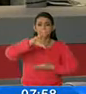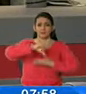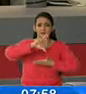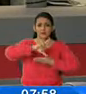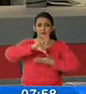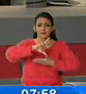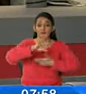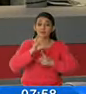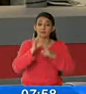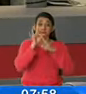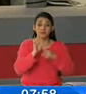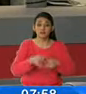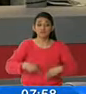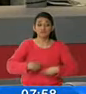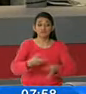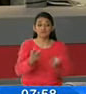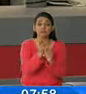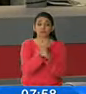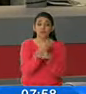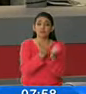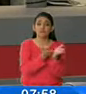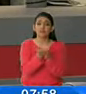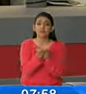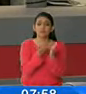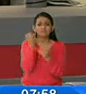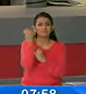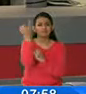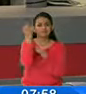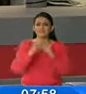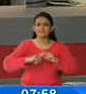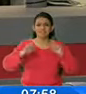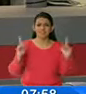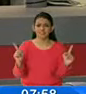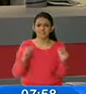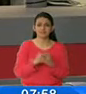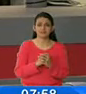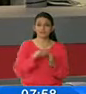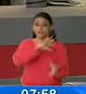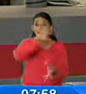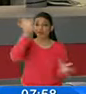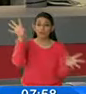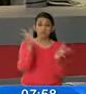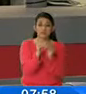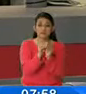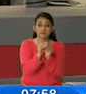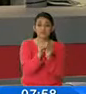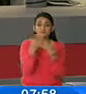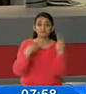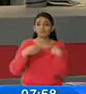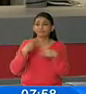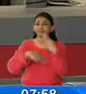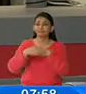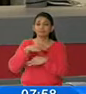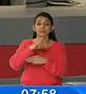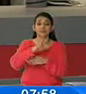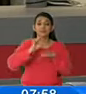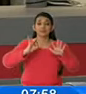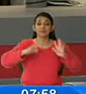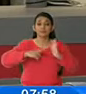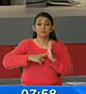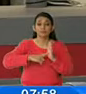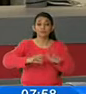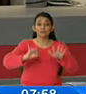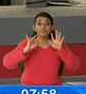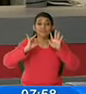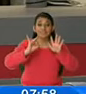destacan por ofrecer productos y servicios innovadores. Entre todas, escuchen bien, mueve un mercado de 37.7